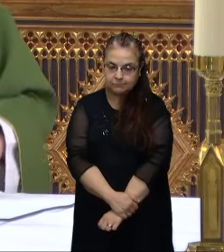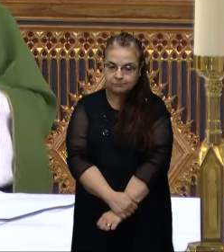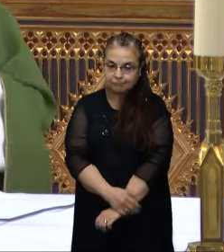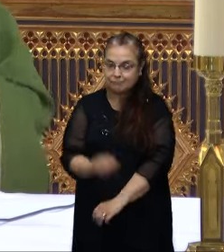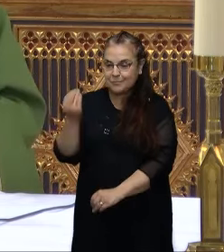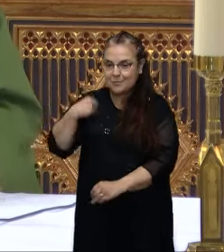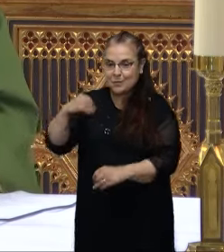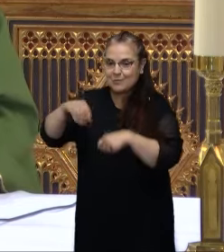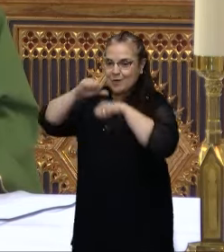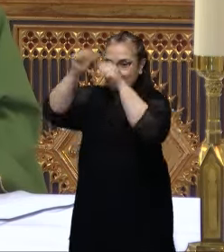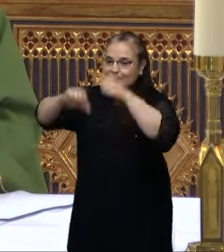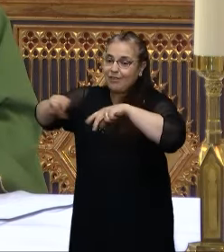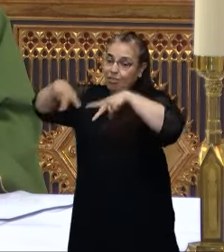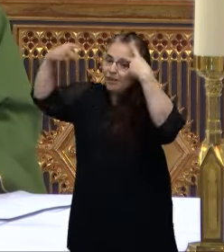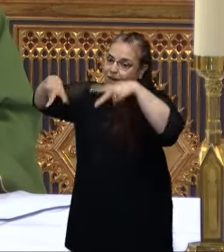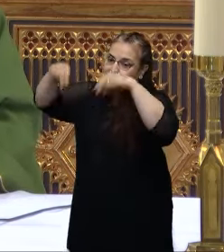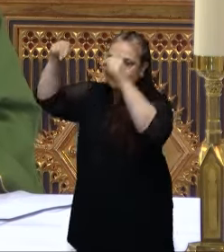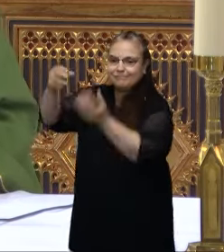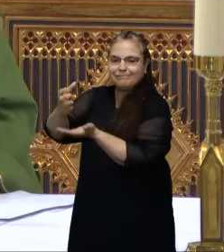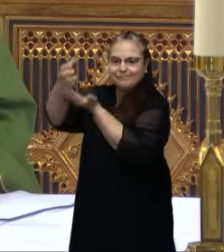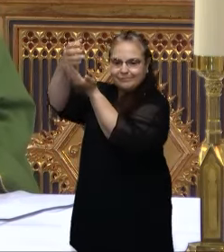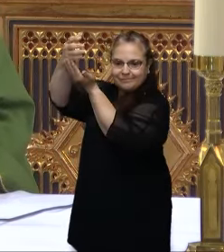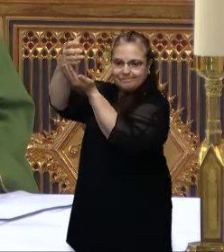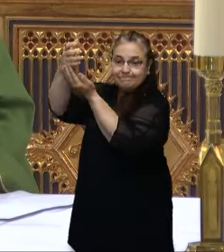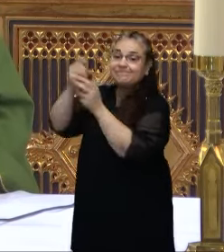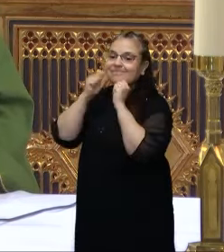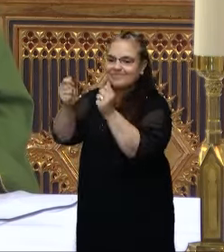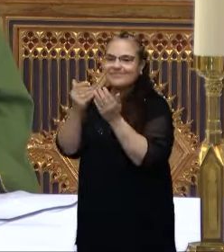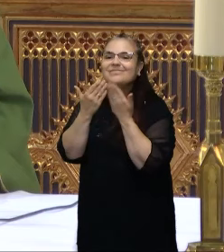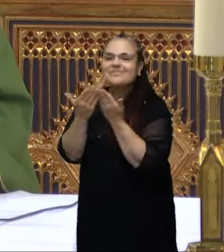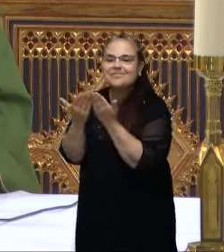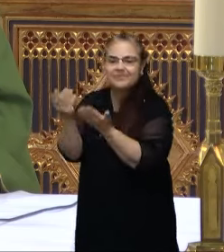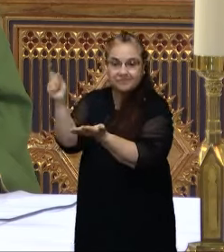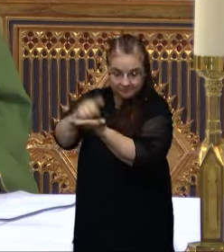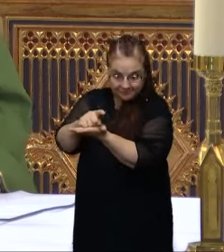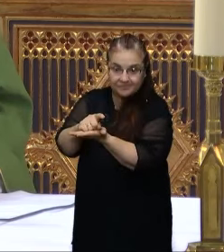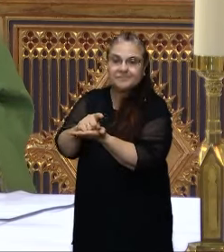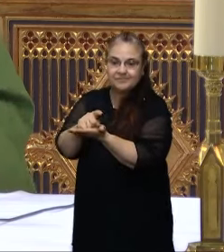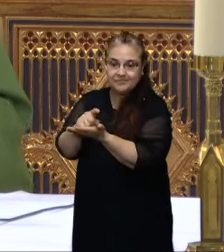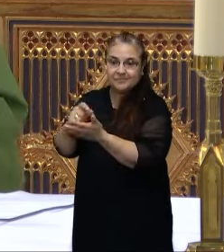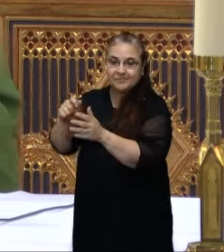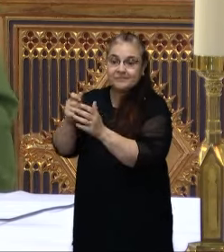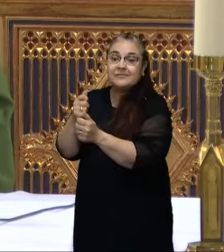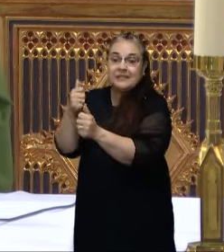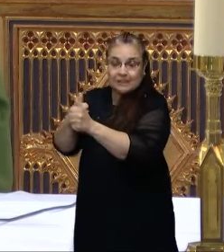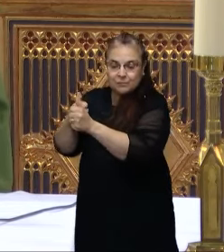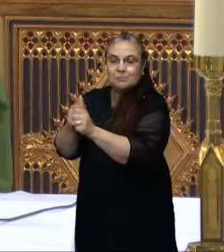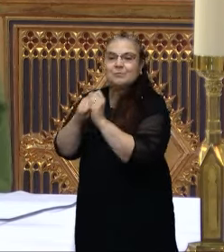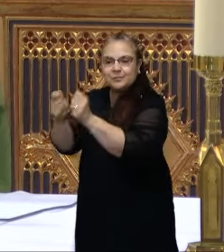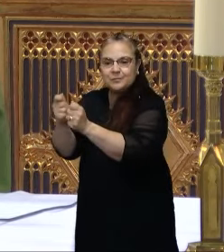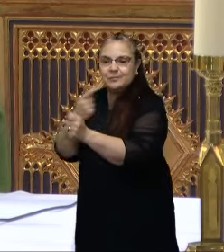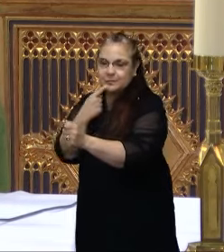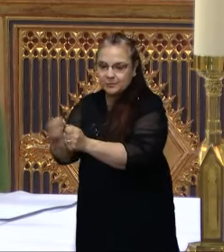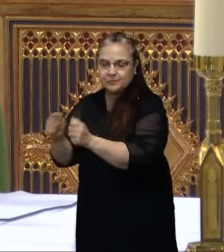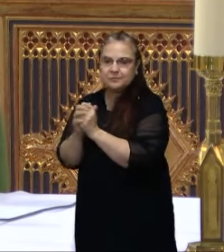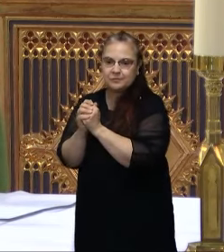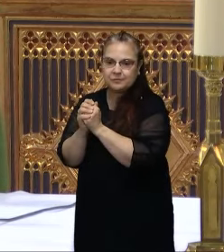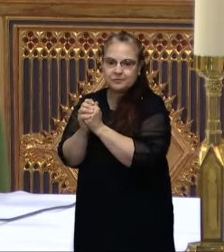Del mismo modo, acabada la cena, tomó el cáliz y, dándote gracias de nuevo, lo pasó a sus discípulos,